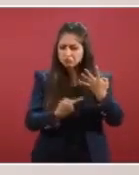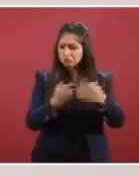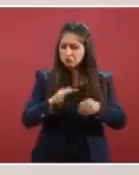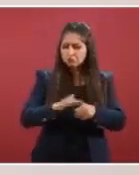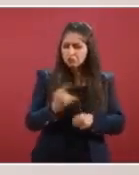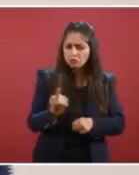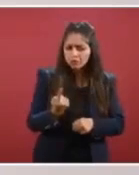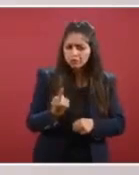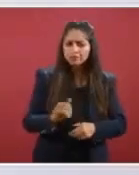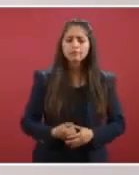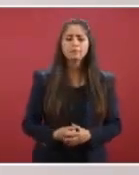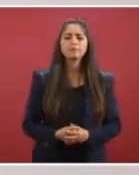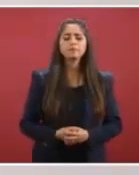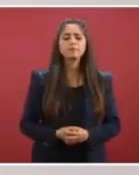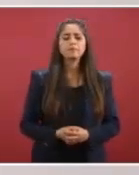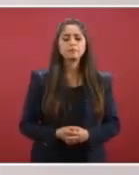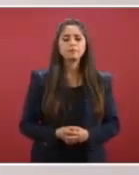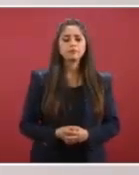por